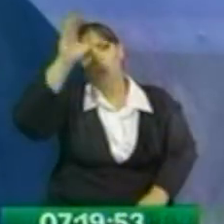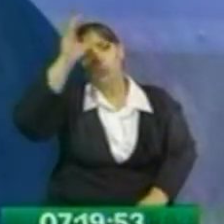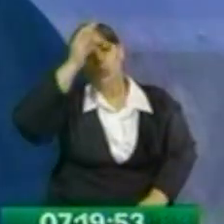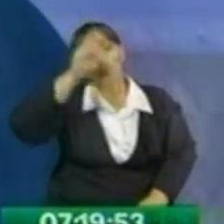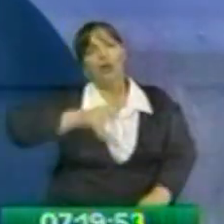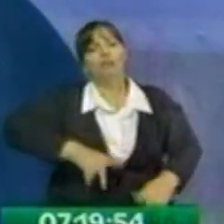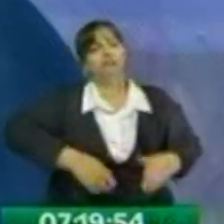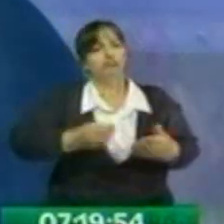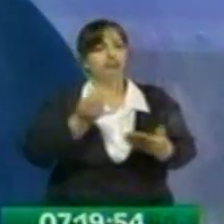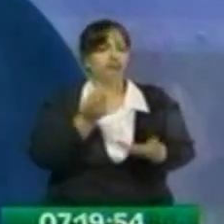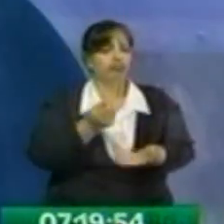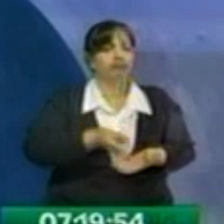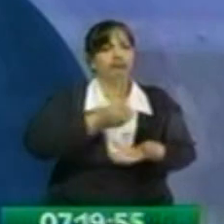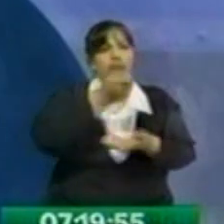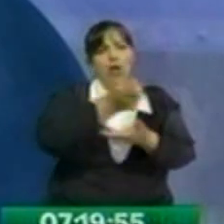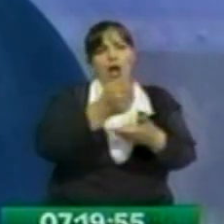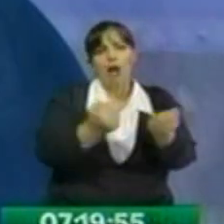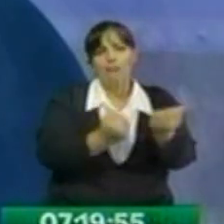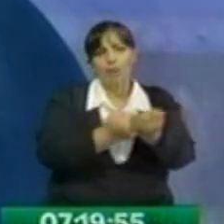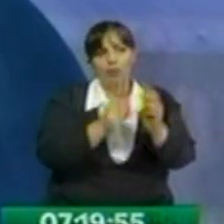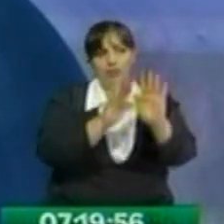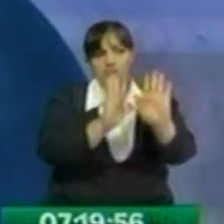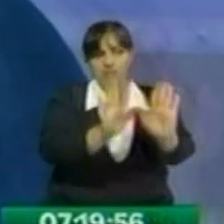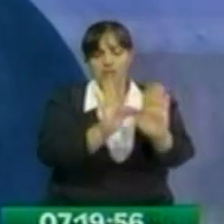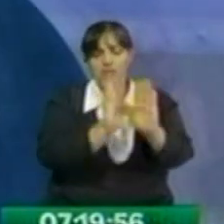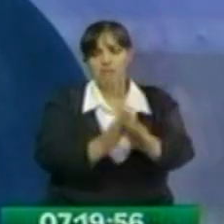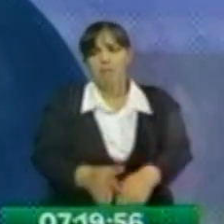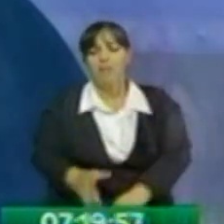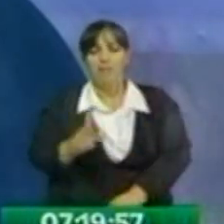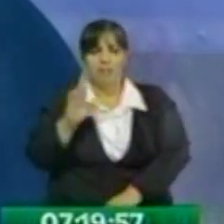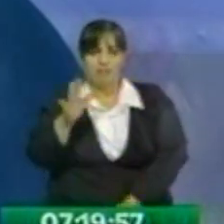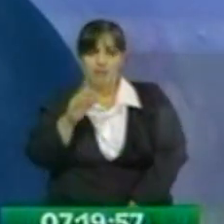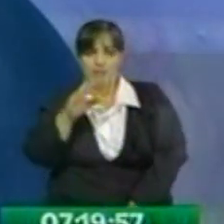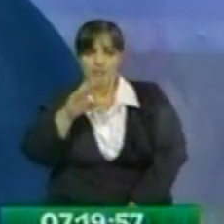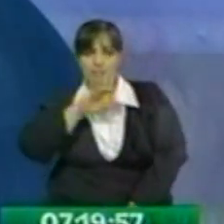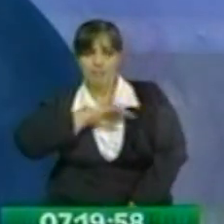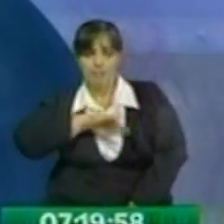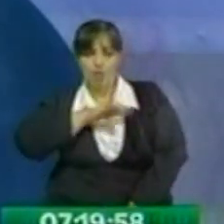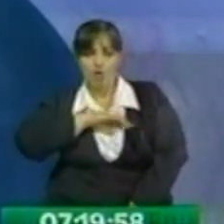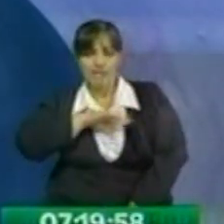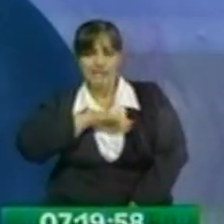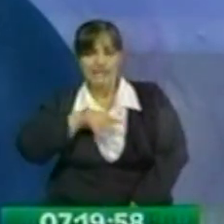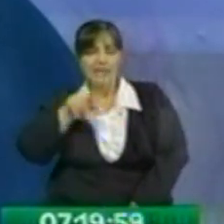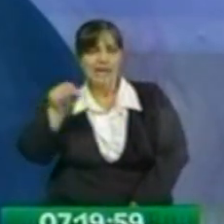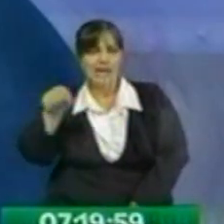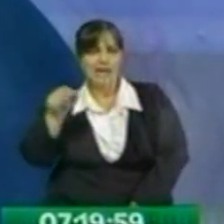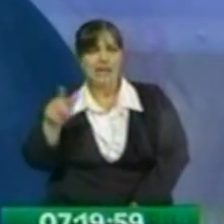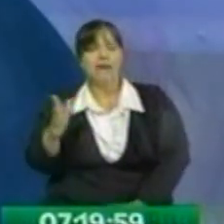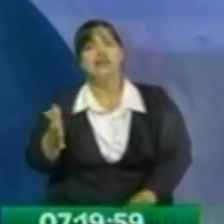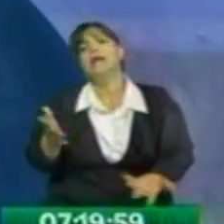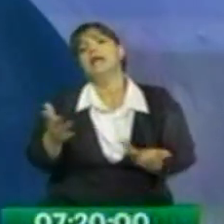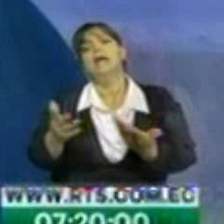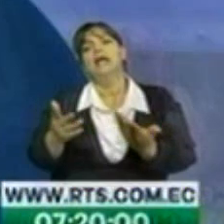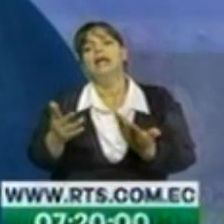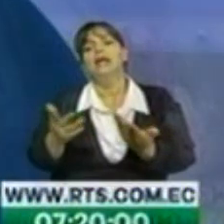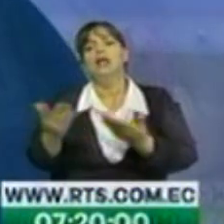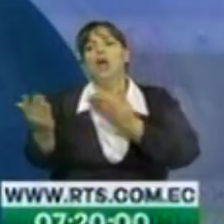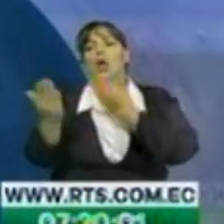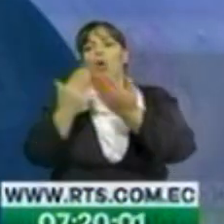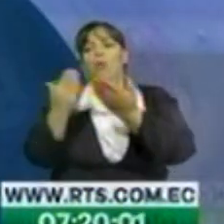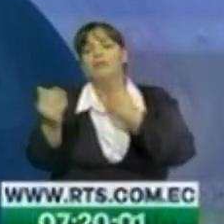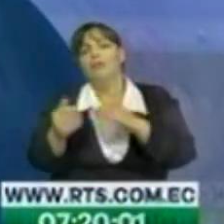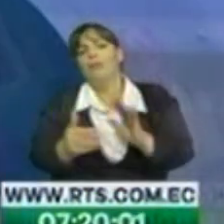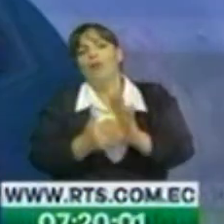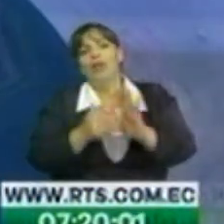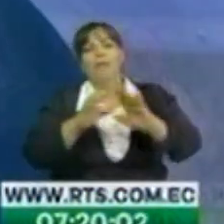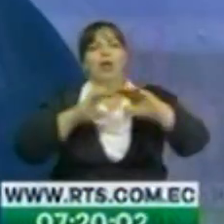con información compartida entre el SRI, la Intendencia, que es la que da los permisos para los eventos, y el Ministerio de Cultura, vamos a tener control